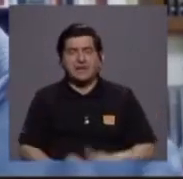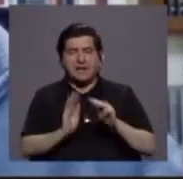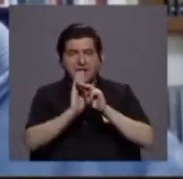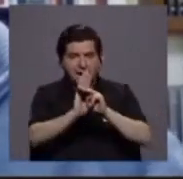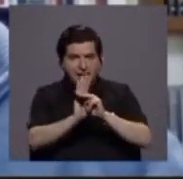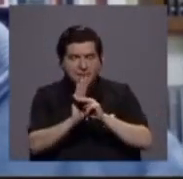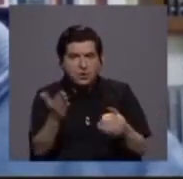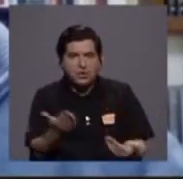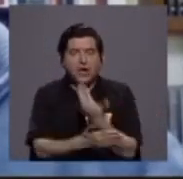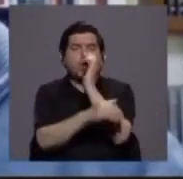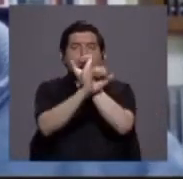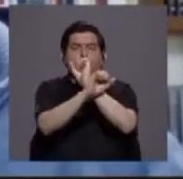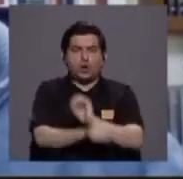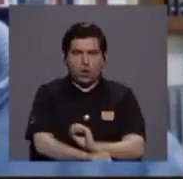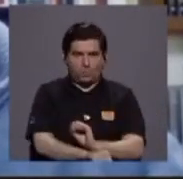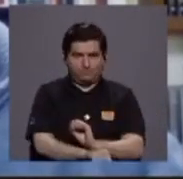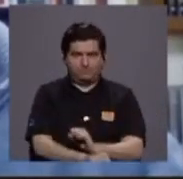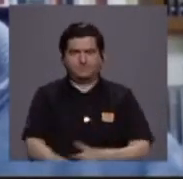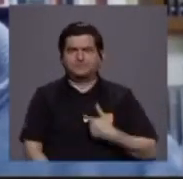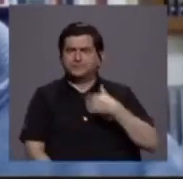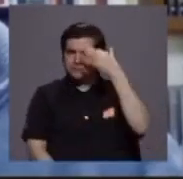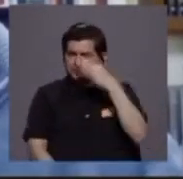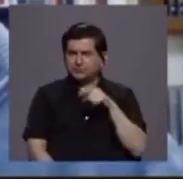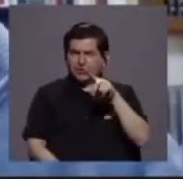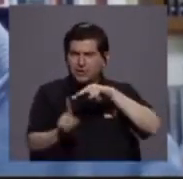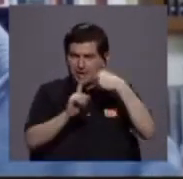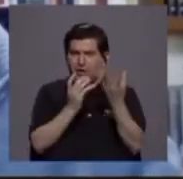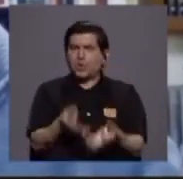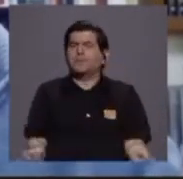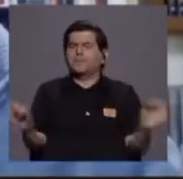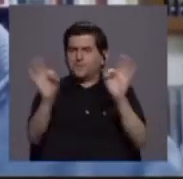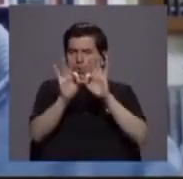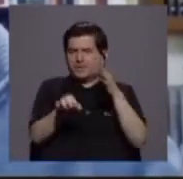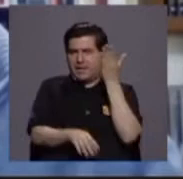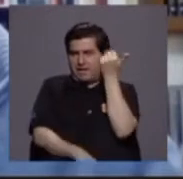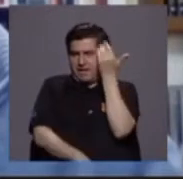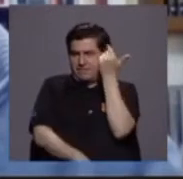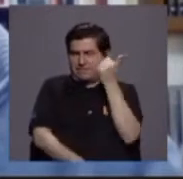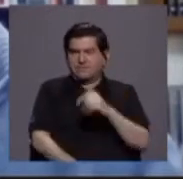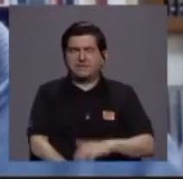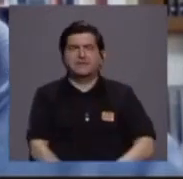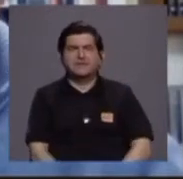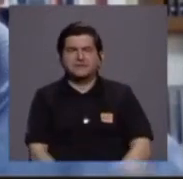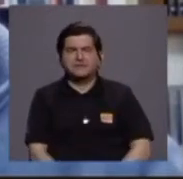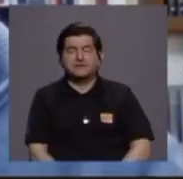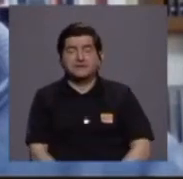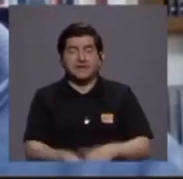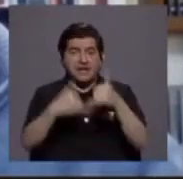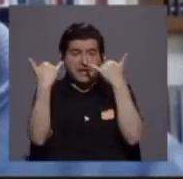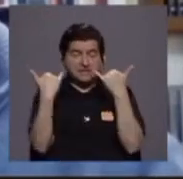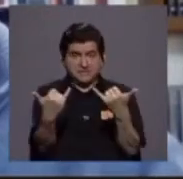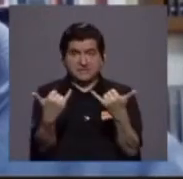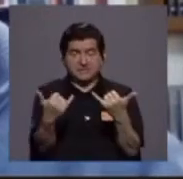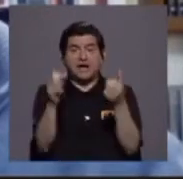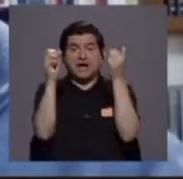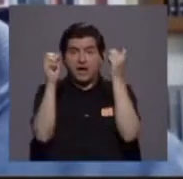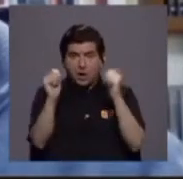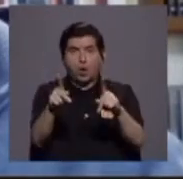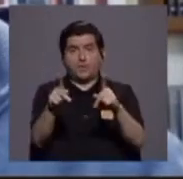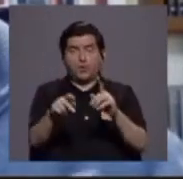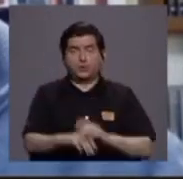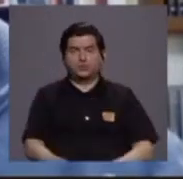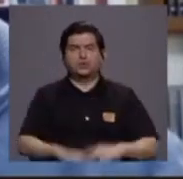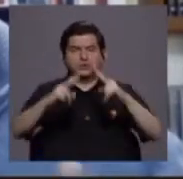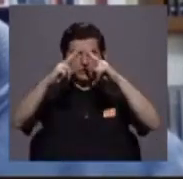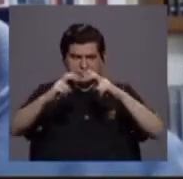neoclásico. Y creo que vale la pena ese paradigma en el sentido de que pues ya le dimos una gran oportunidad